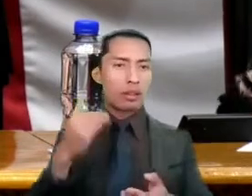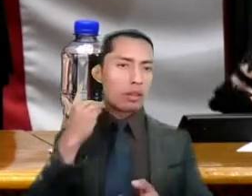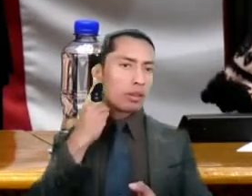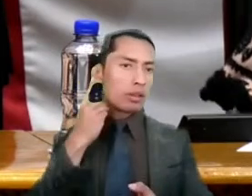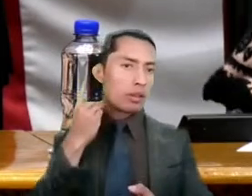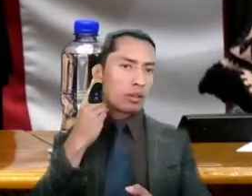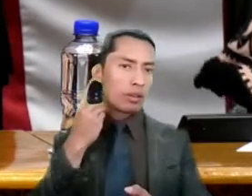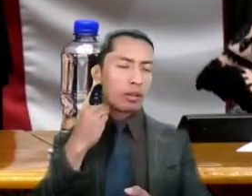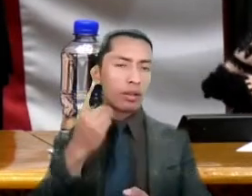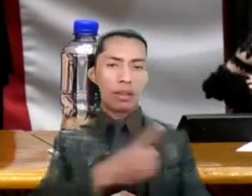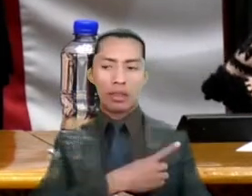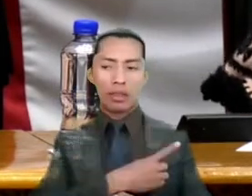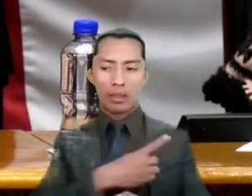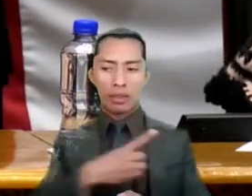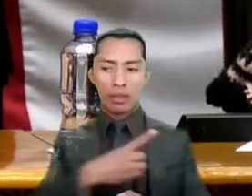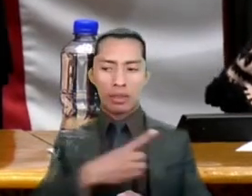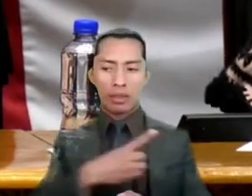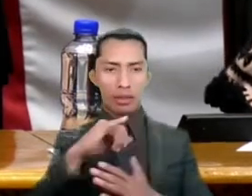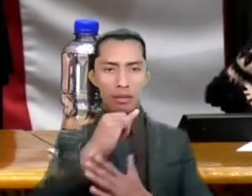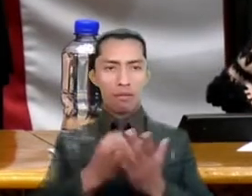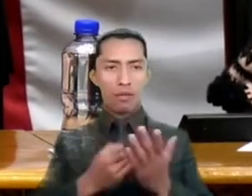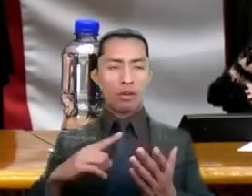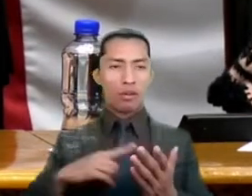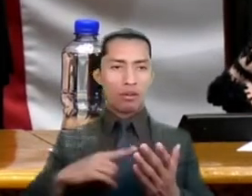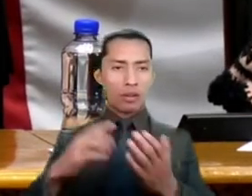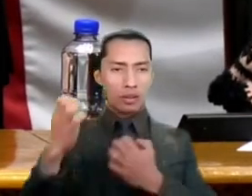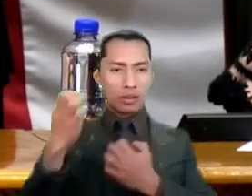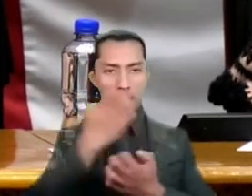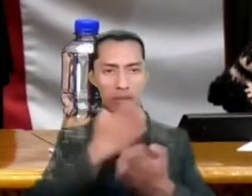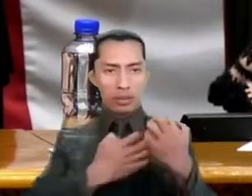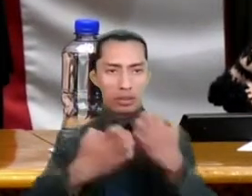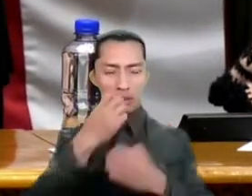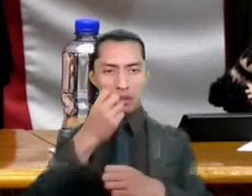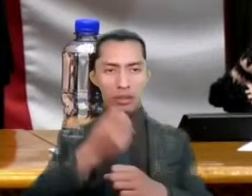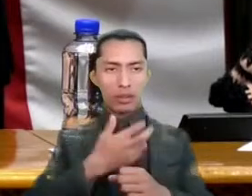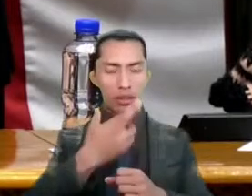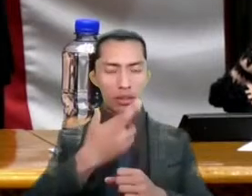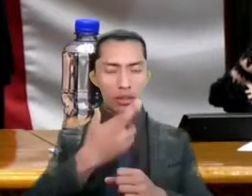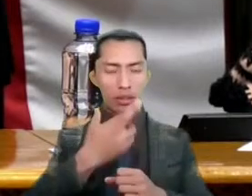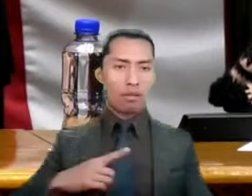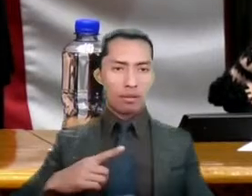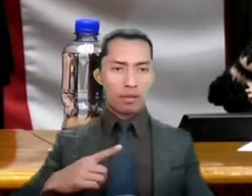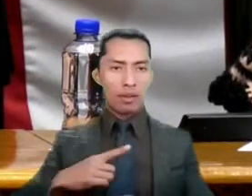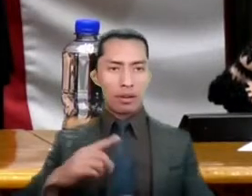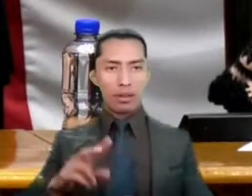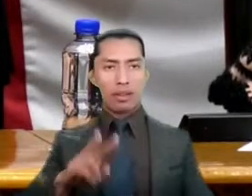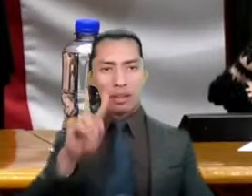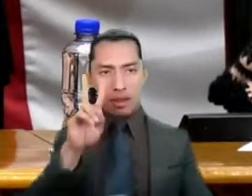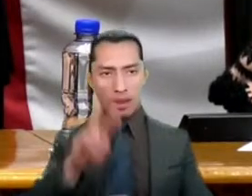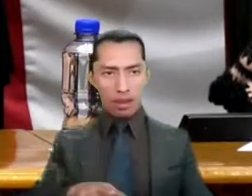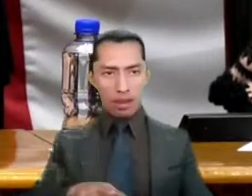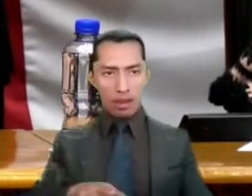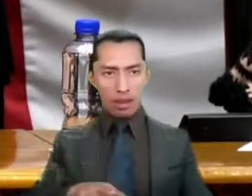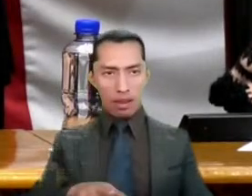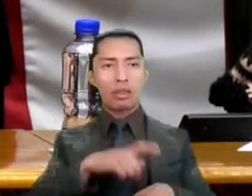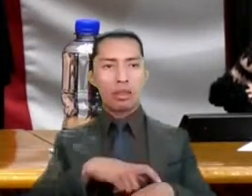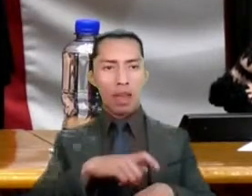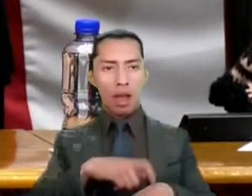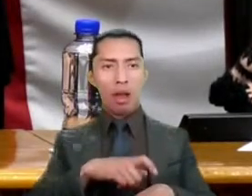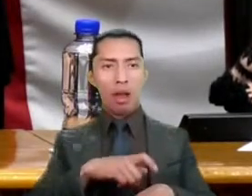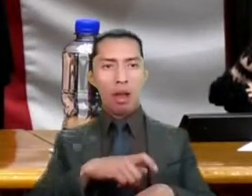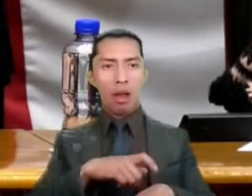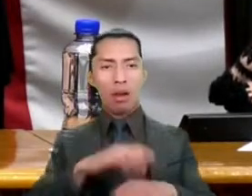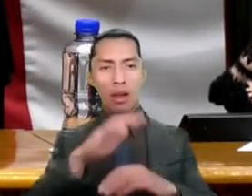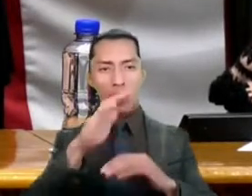el informe de gobierno. El secretario general de gobierno efectivamente consumió su intervención.